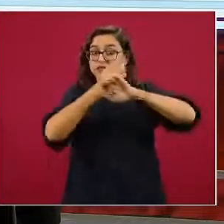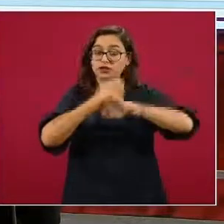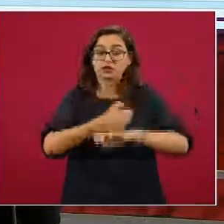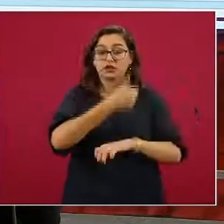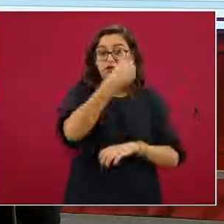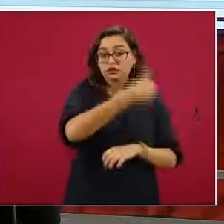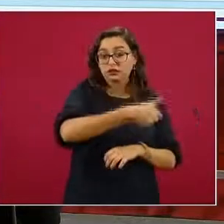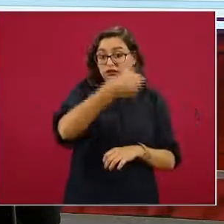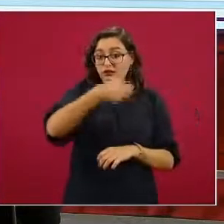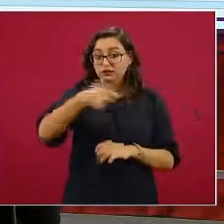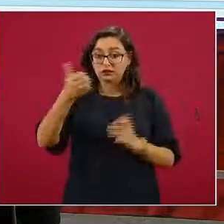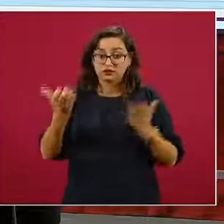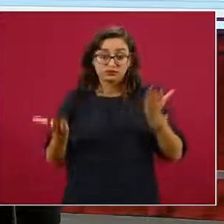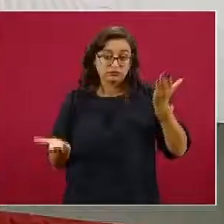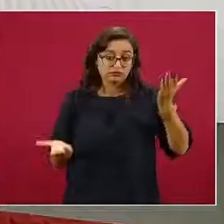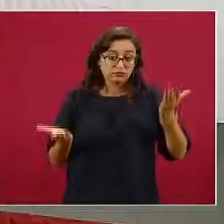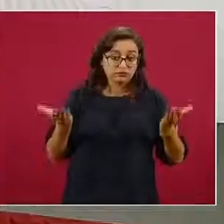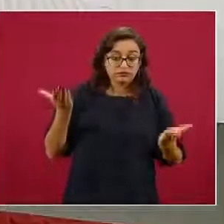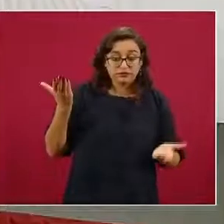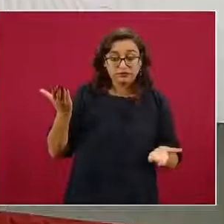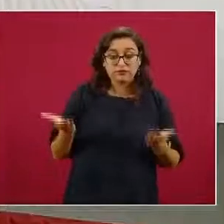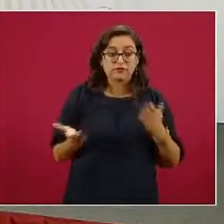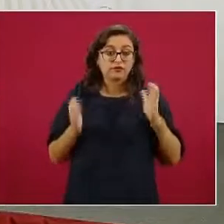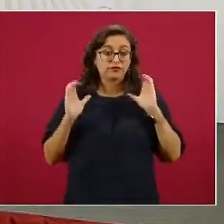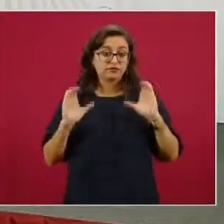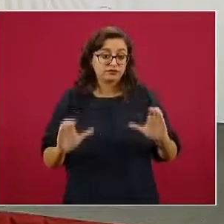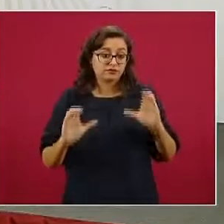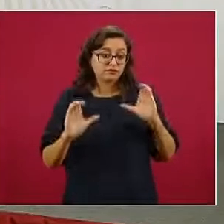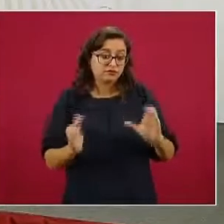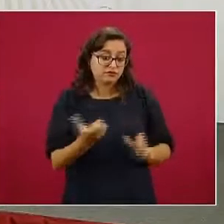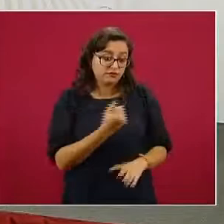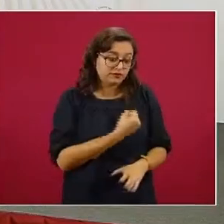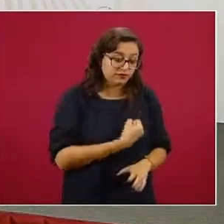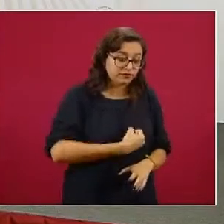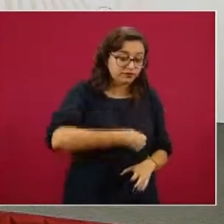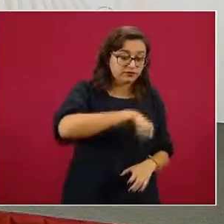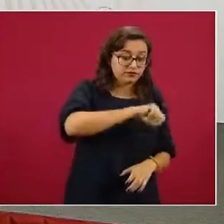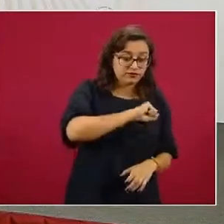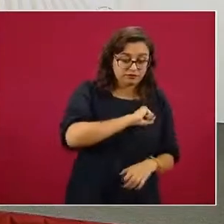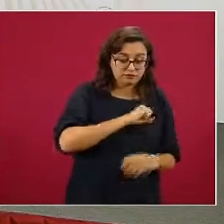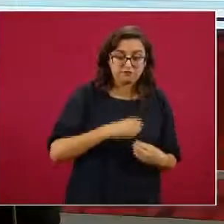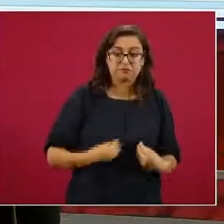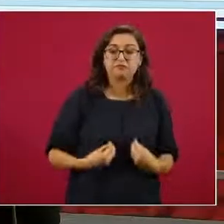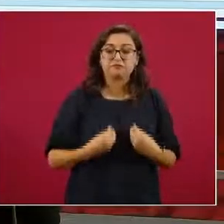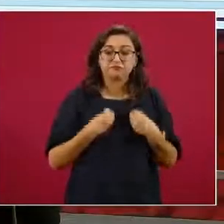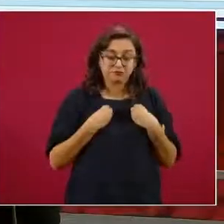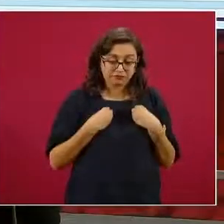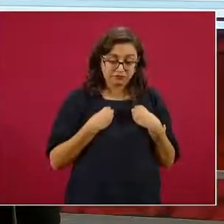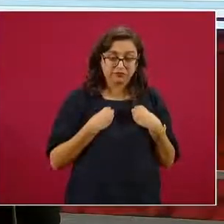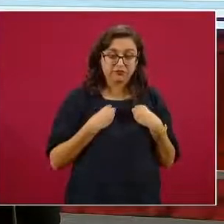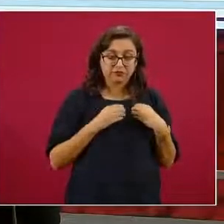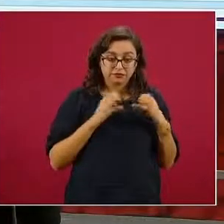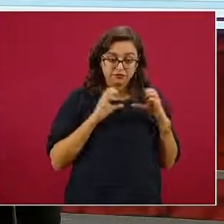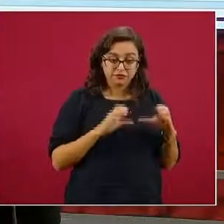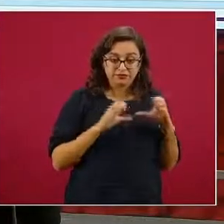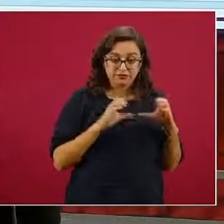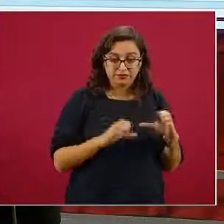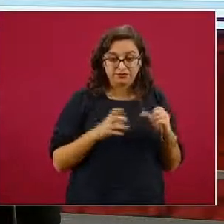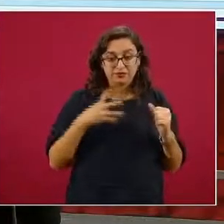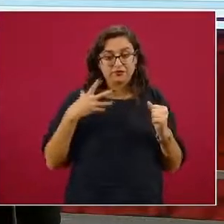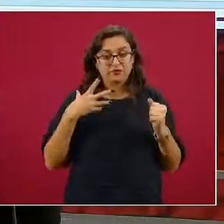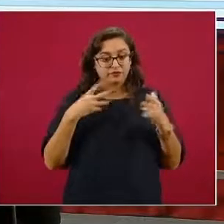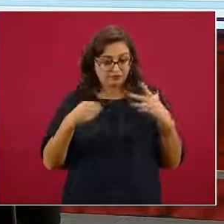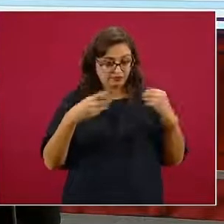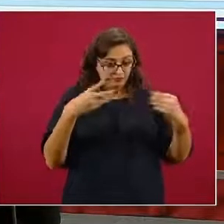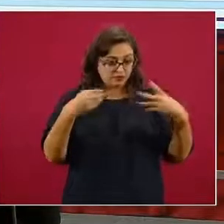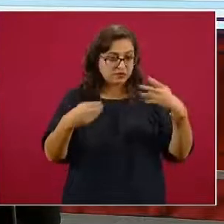para balancear el cuidado de la salud y de la vida en la medida en que se evitan